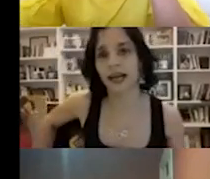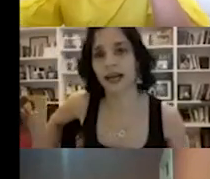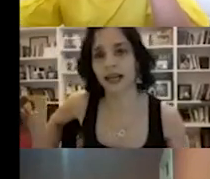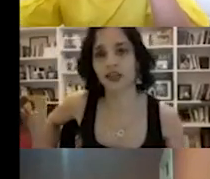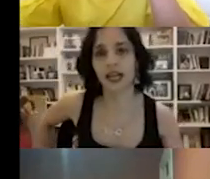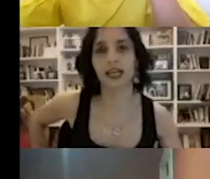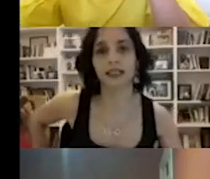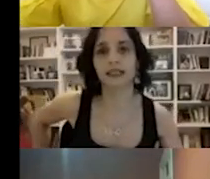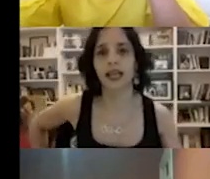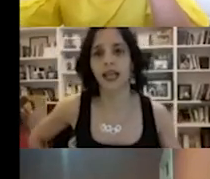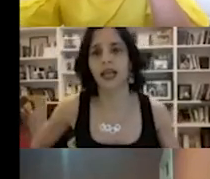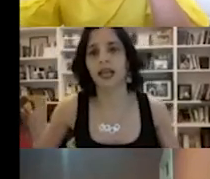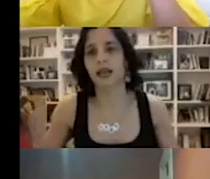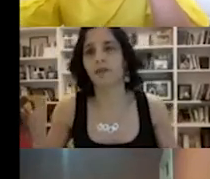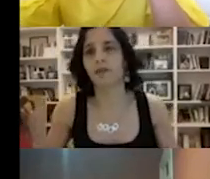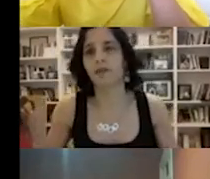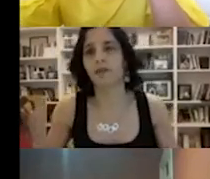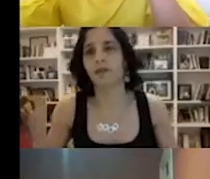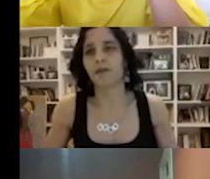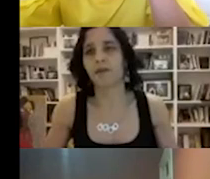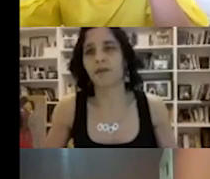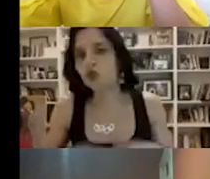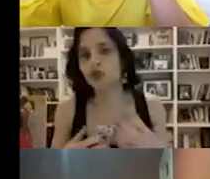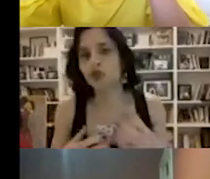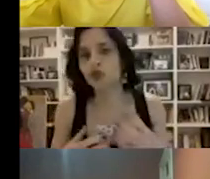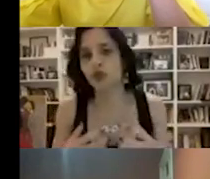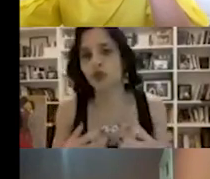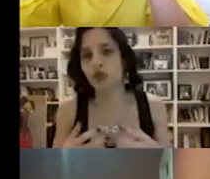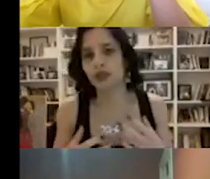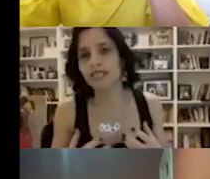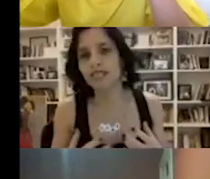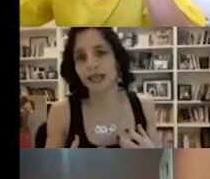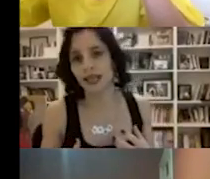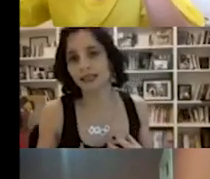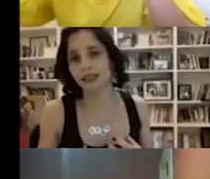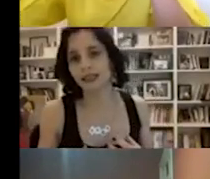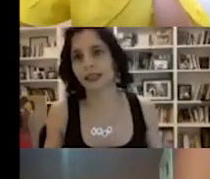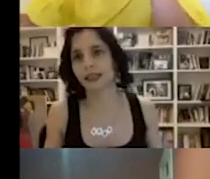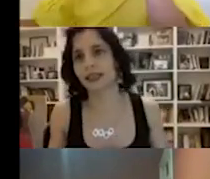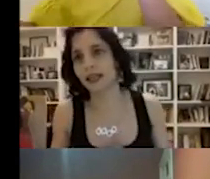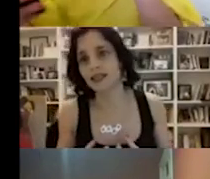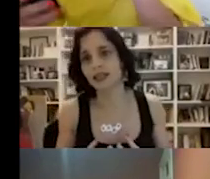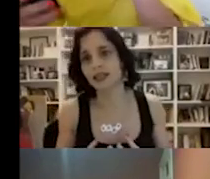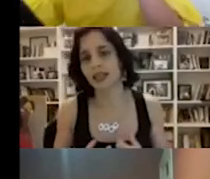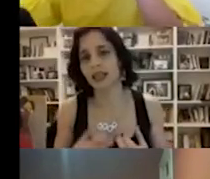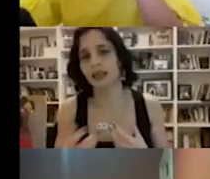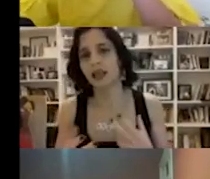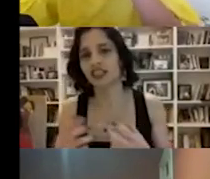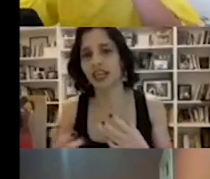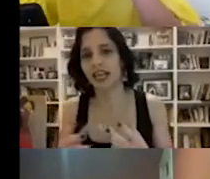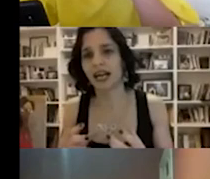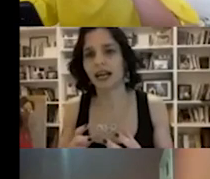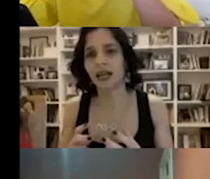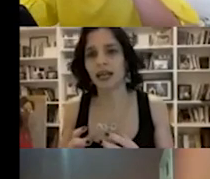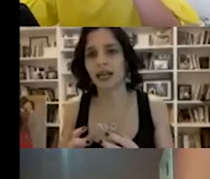nada racionales e incluso son tan viscerales y tan sentimentales que llegan